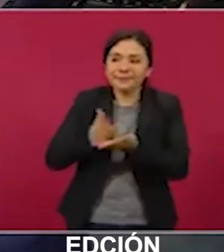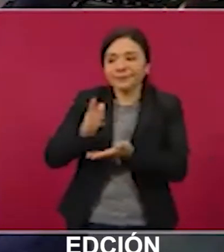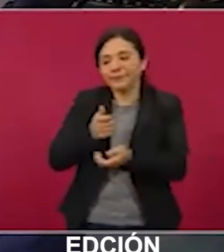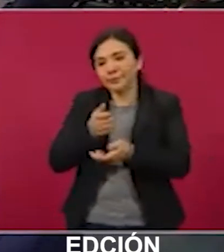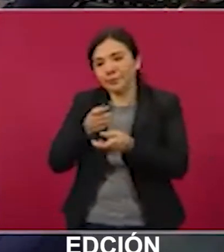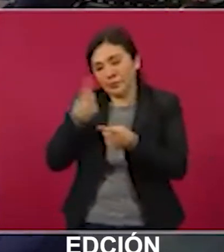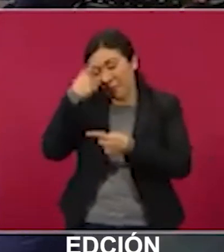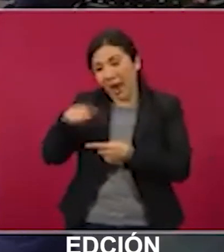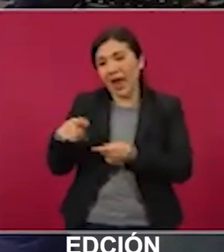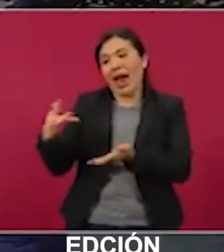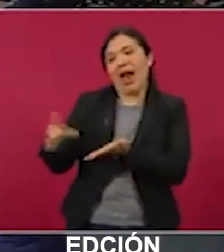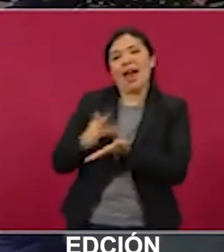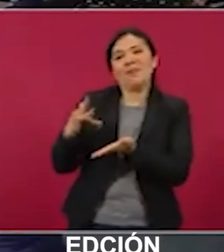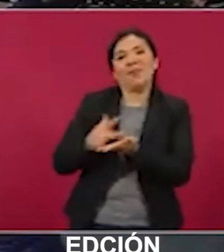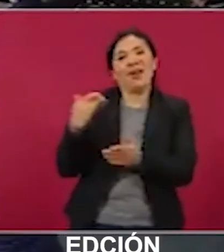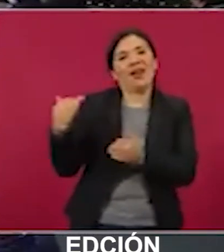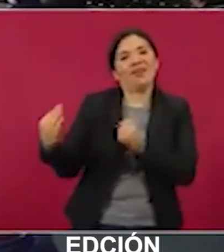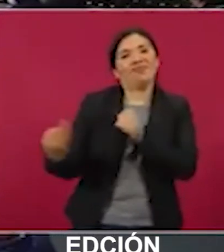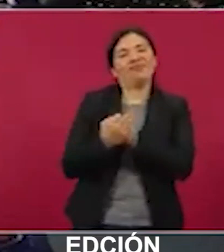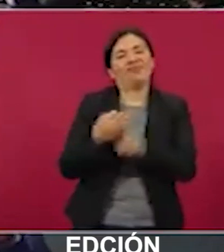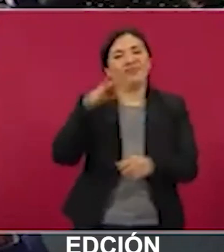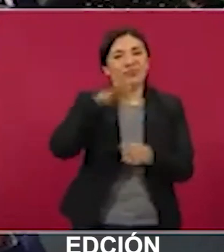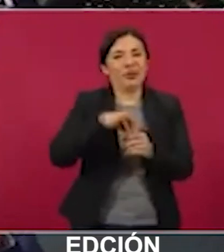para obtener los votos,